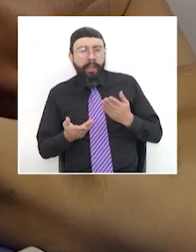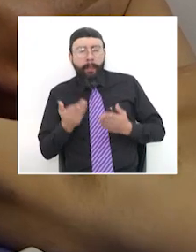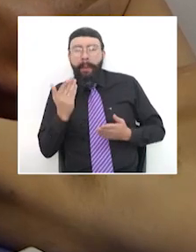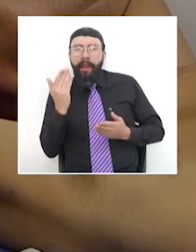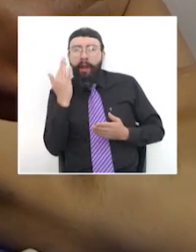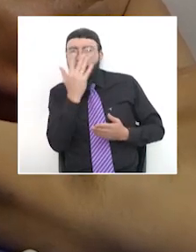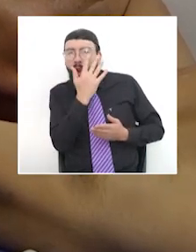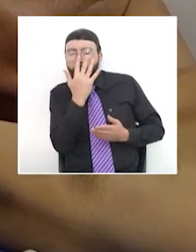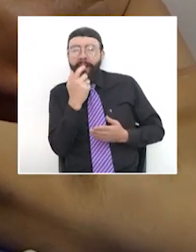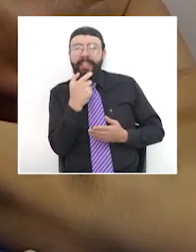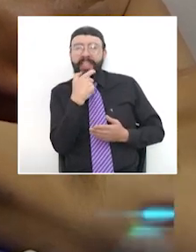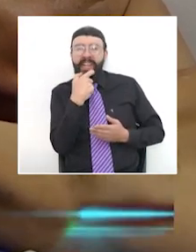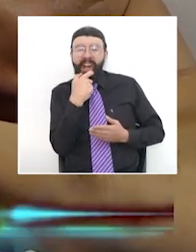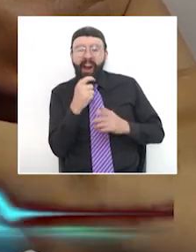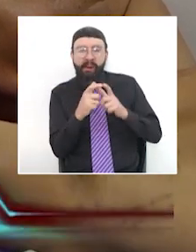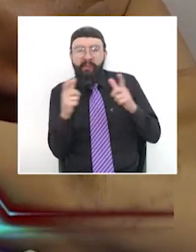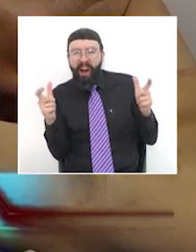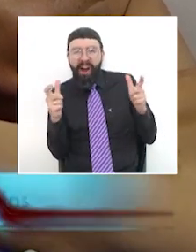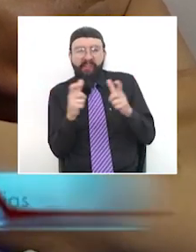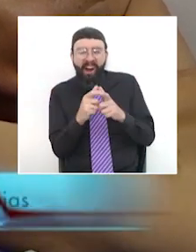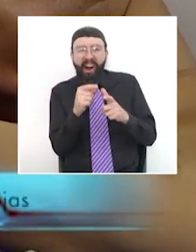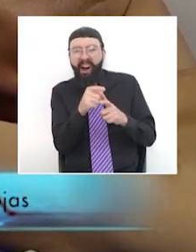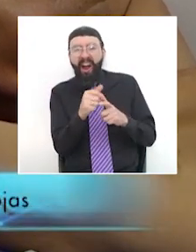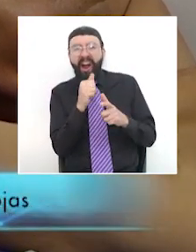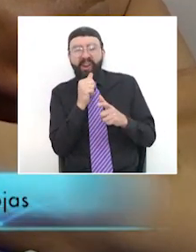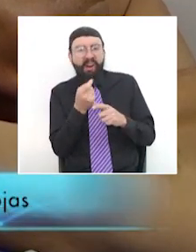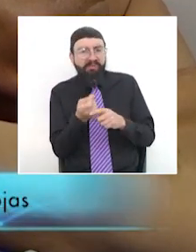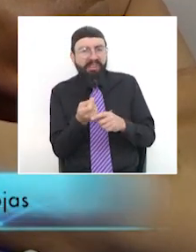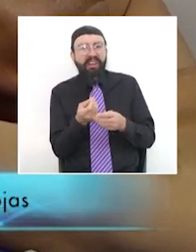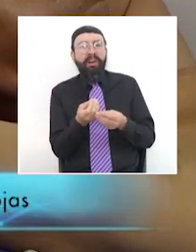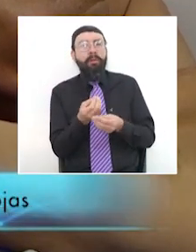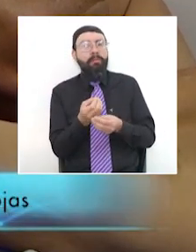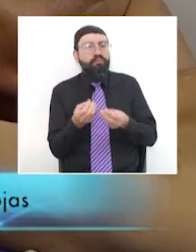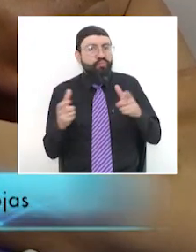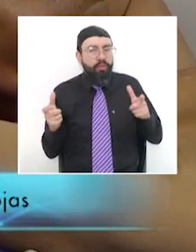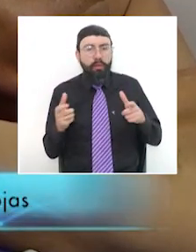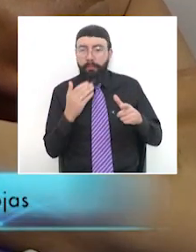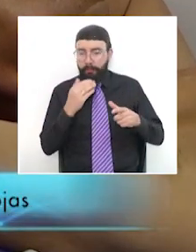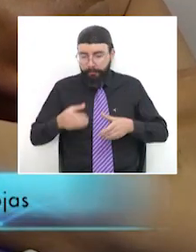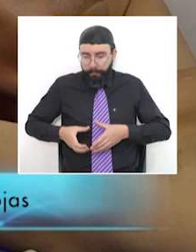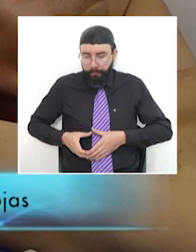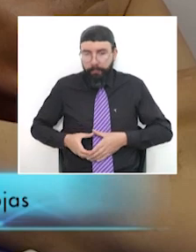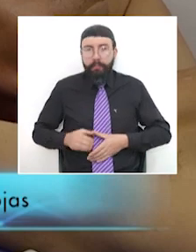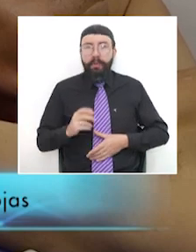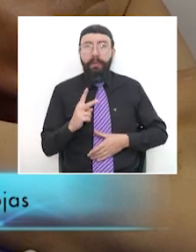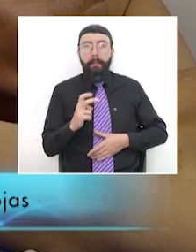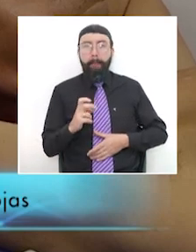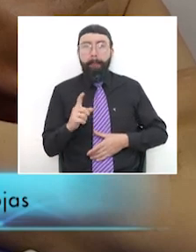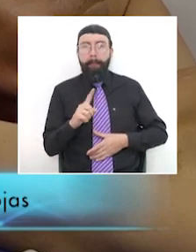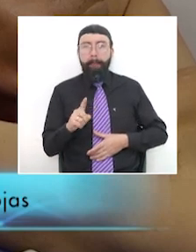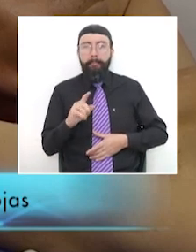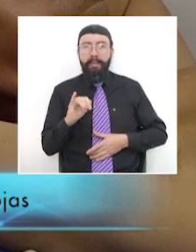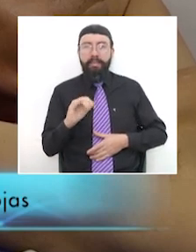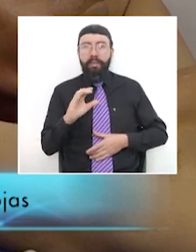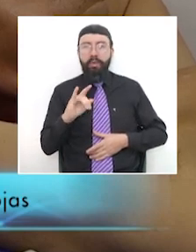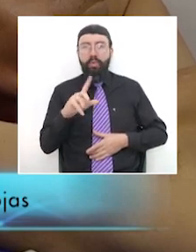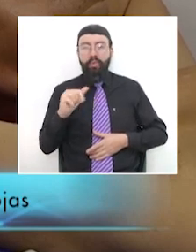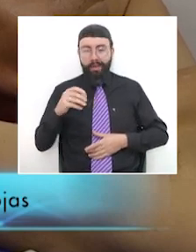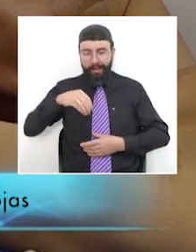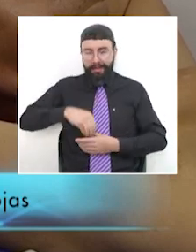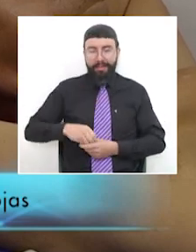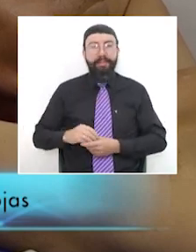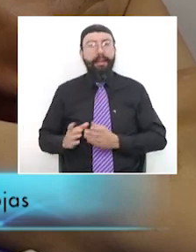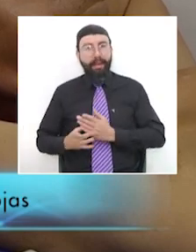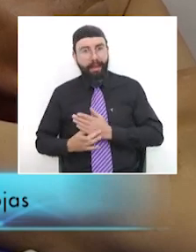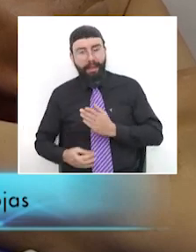grises la mayor o menor densidad del órgano. Podemos ver, por ejemplo, la vesícula, que es una bolsa que contiene bilis, que es un